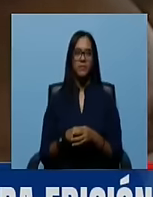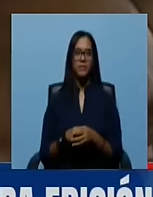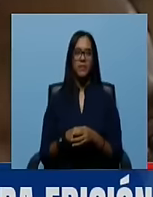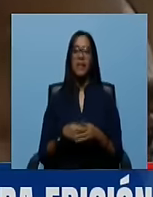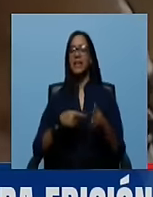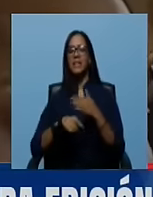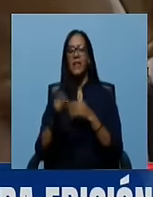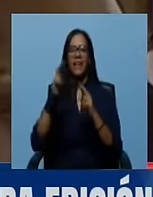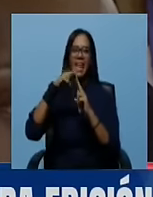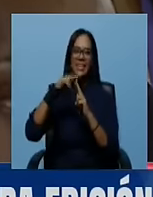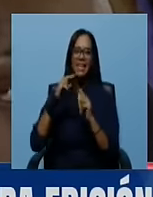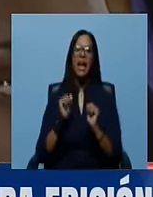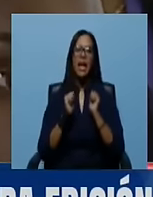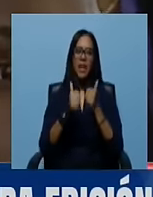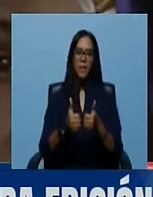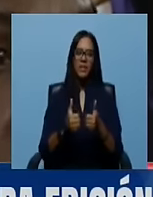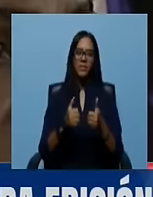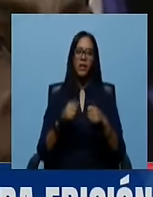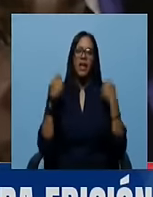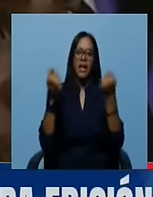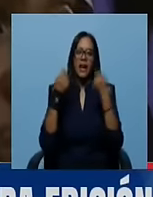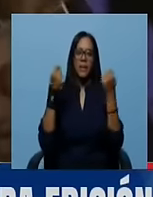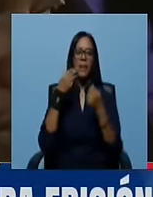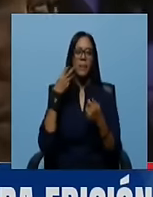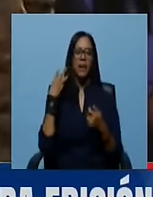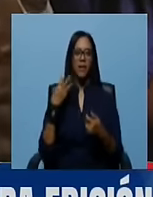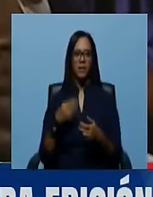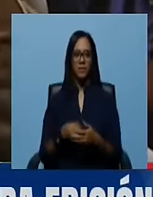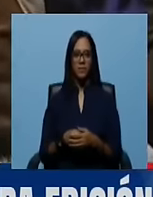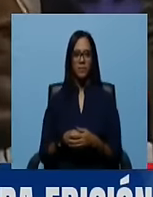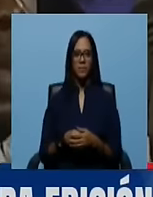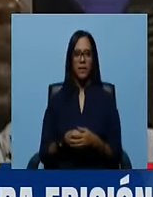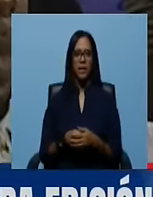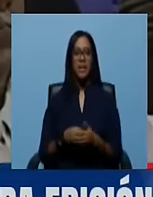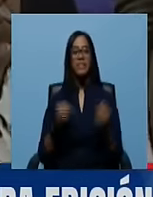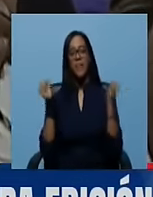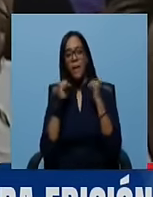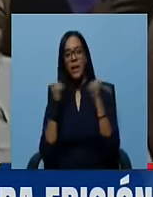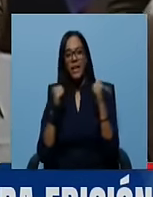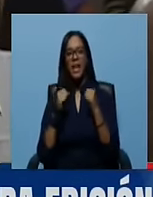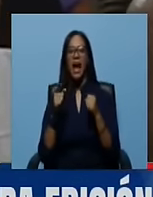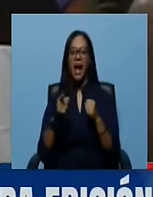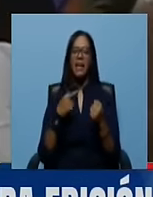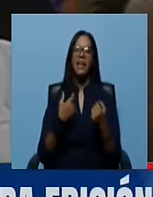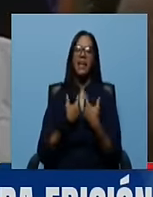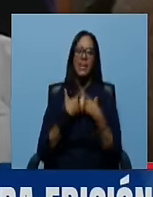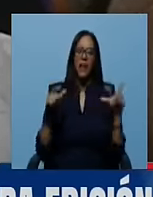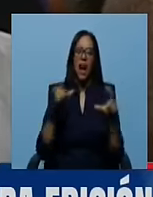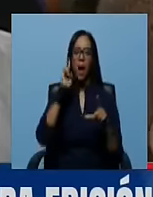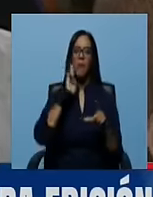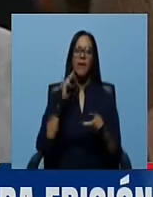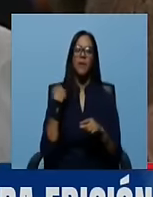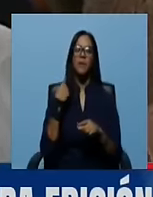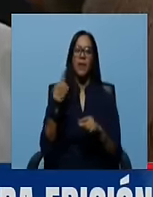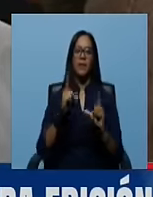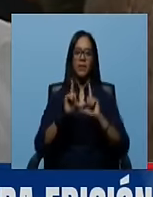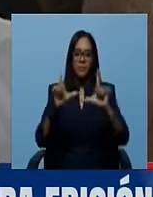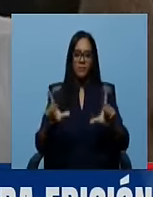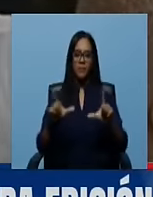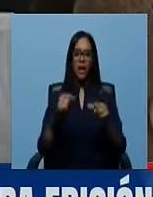Si va al Táchira, ahí empezó la campaña admirable. Si va a Mérida, ahí declararon libertador a Bolívar por primera vez,